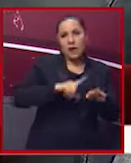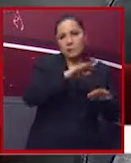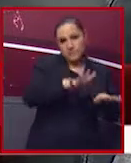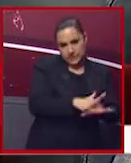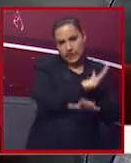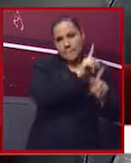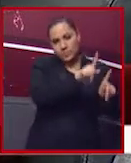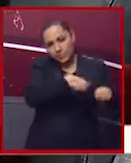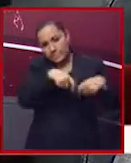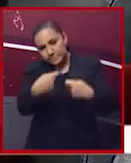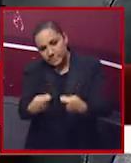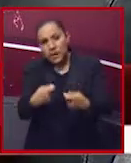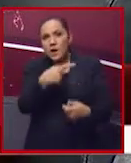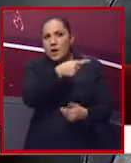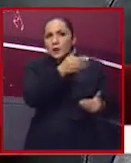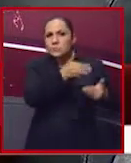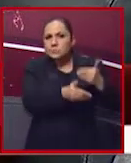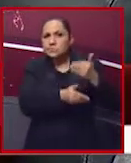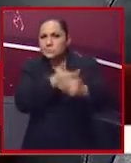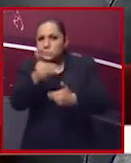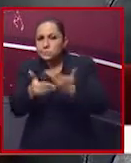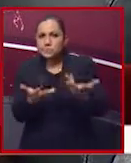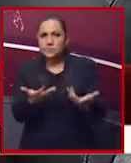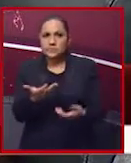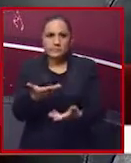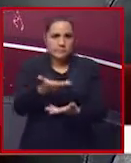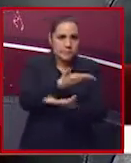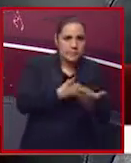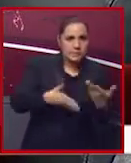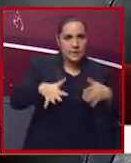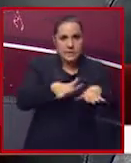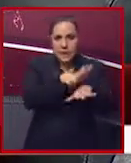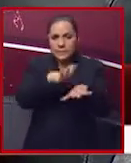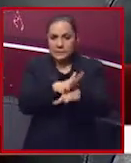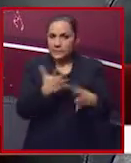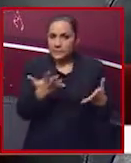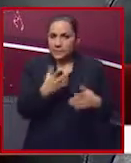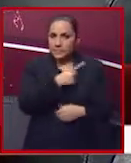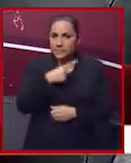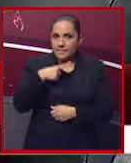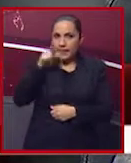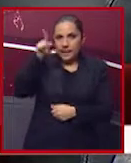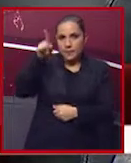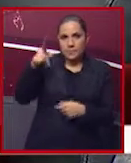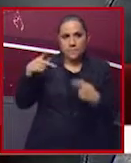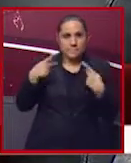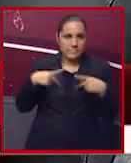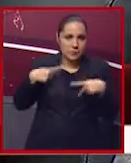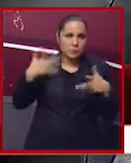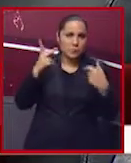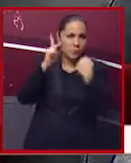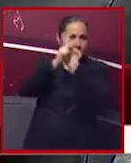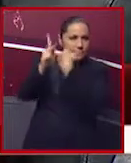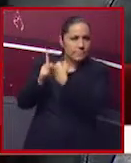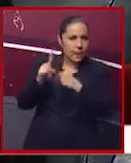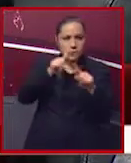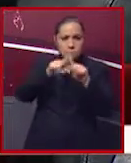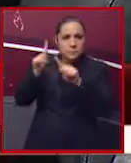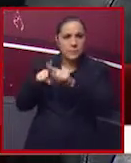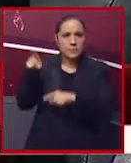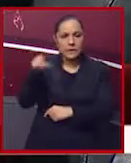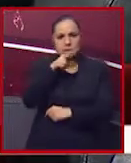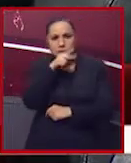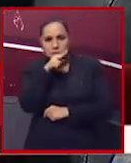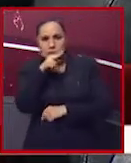motivos para que el mundo vea con incertidumbre algunas acciones que